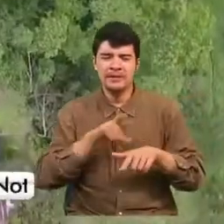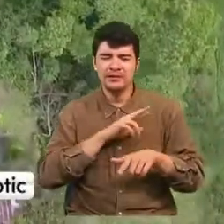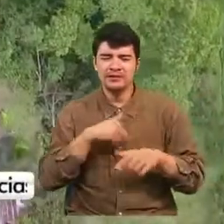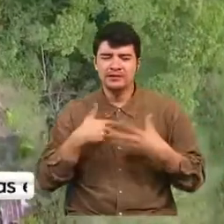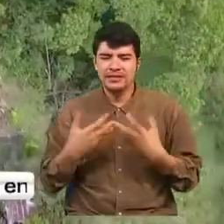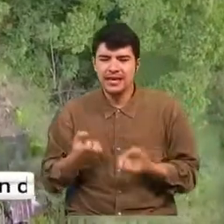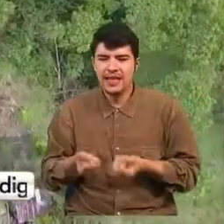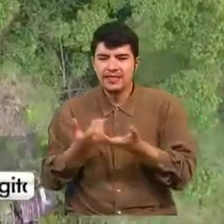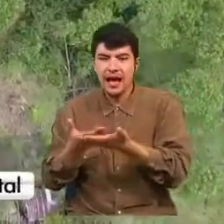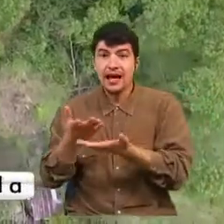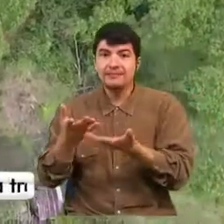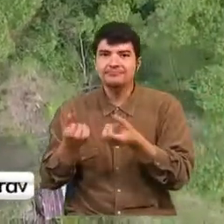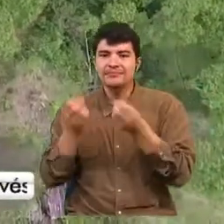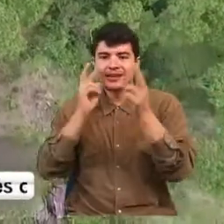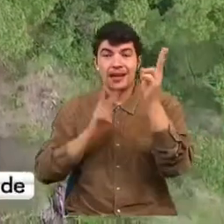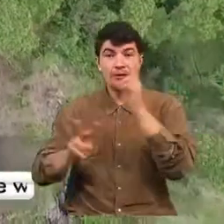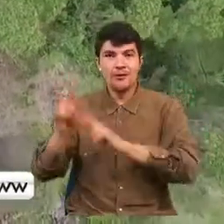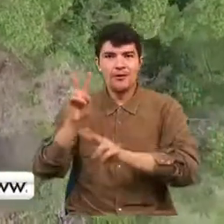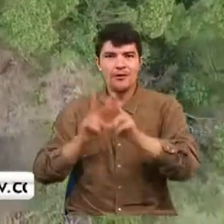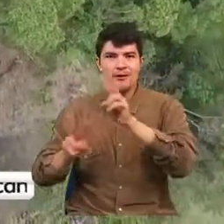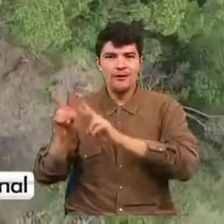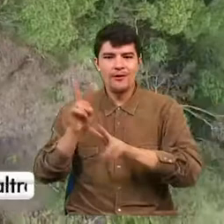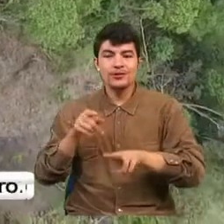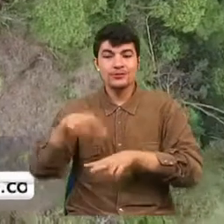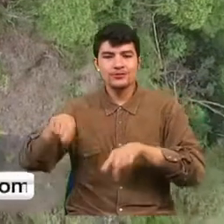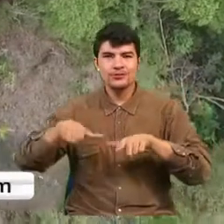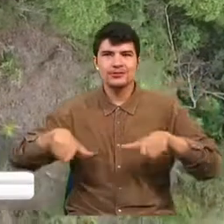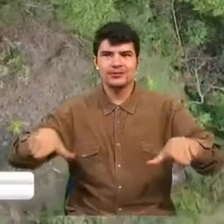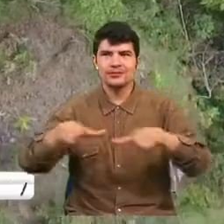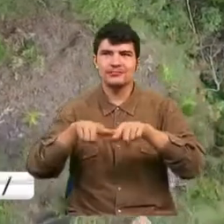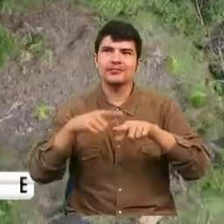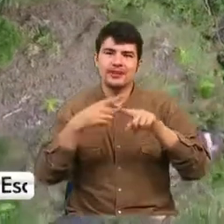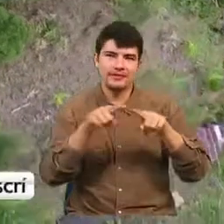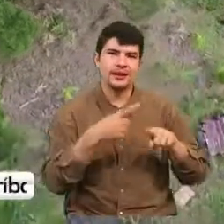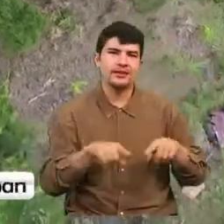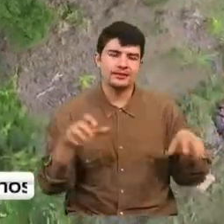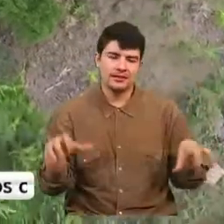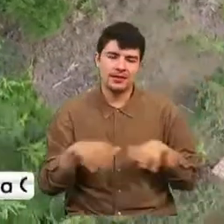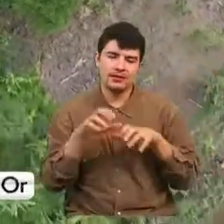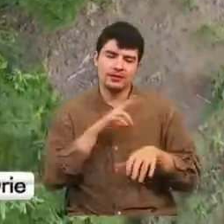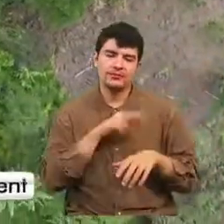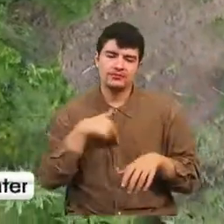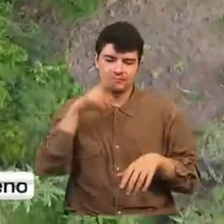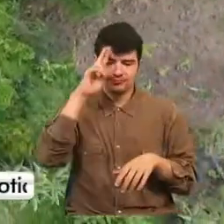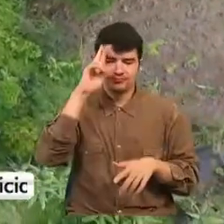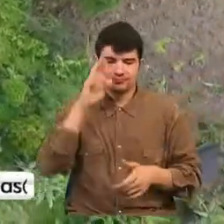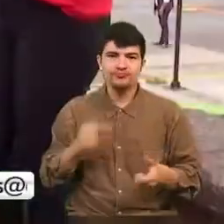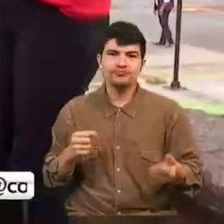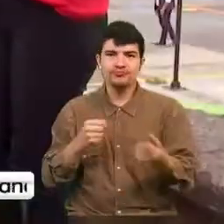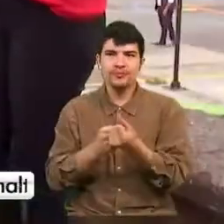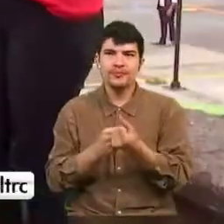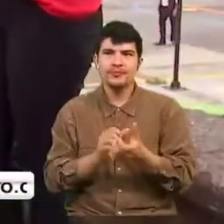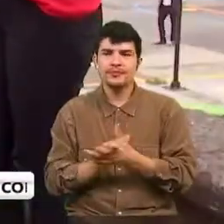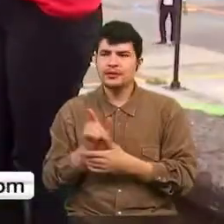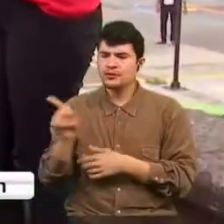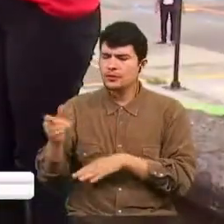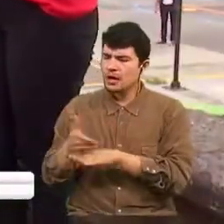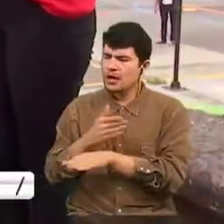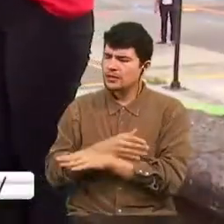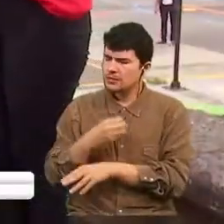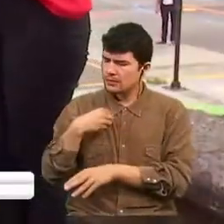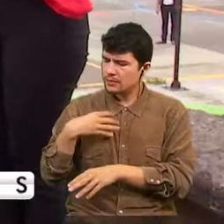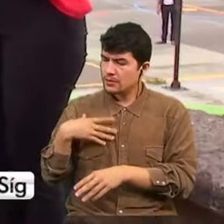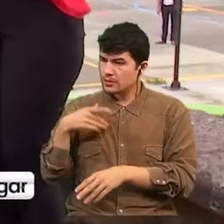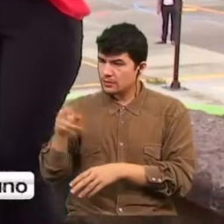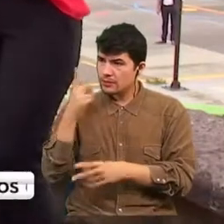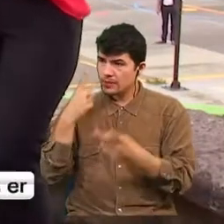un realce turístico a toda la provincia, por eso les hablé del Hoyo del Aire y demás. Muy bien, María Ángel, usted tuvo la oportunidad de